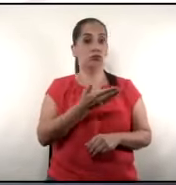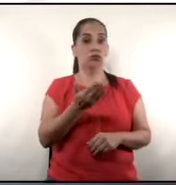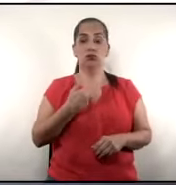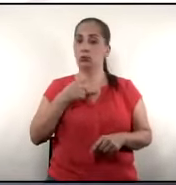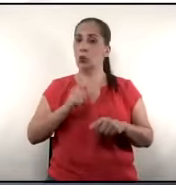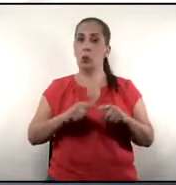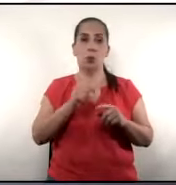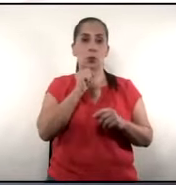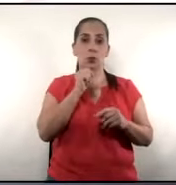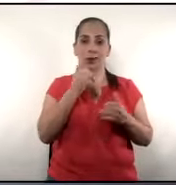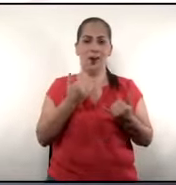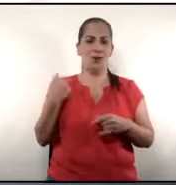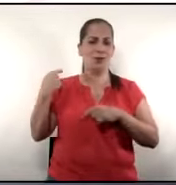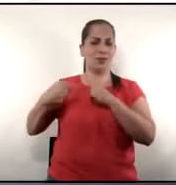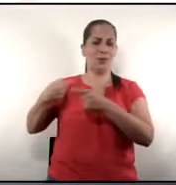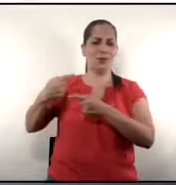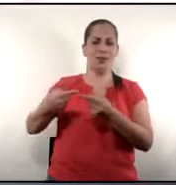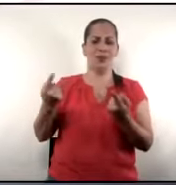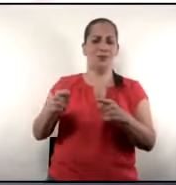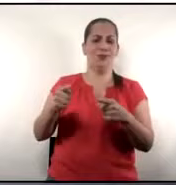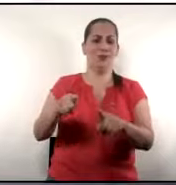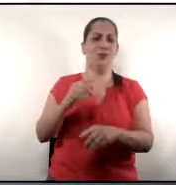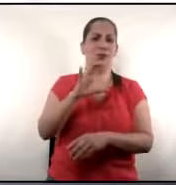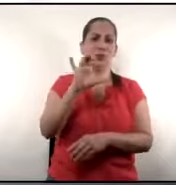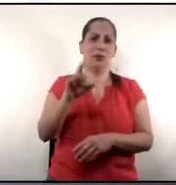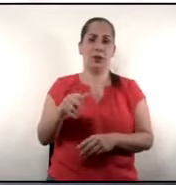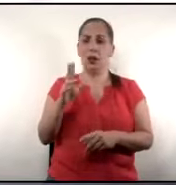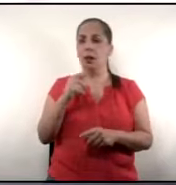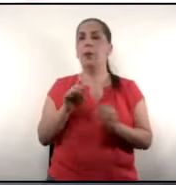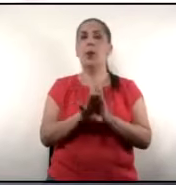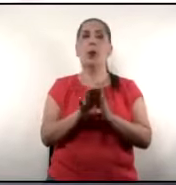está sucediendo en los últimos años en Costa Rica, que es que se hacen las